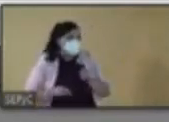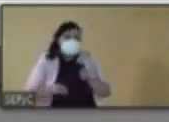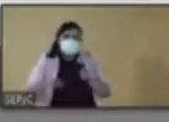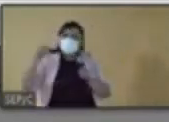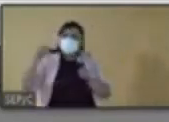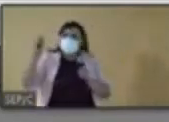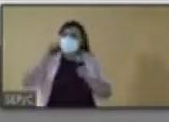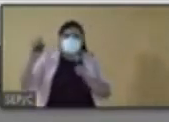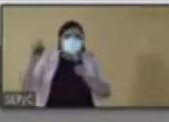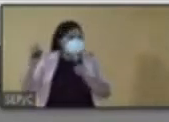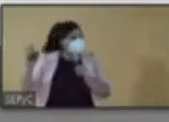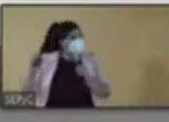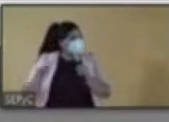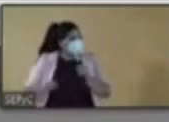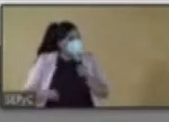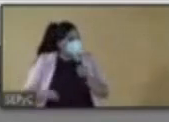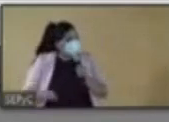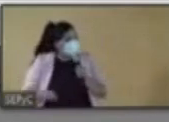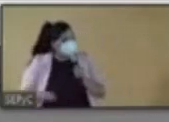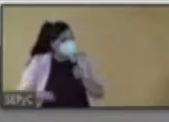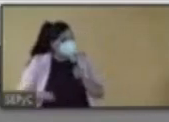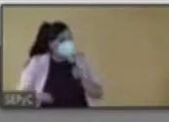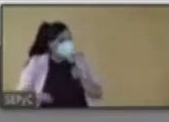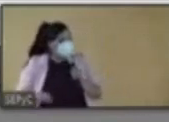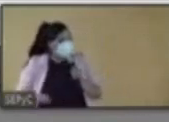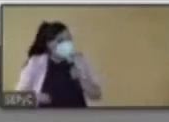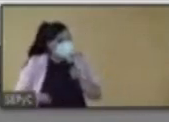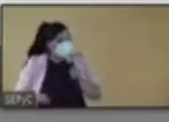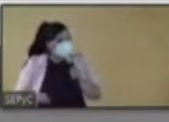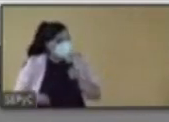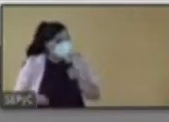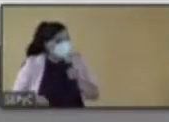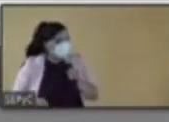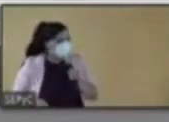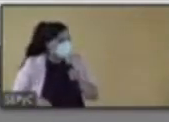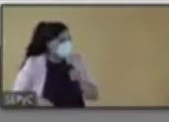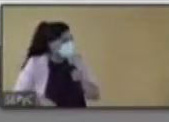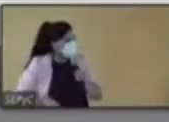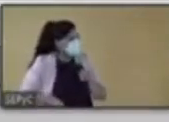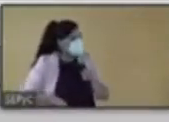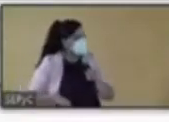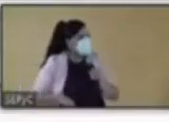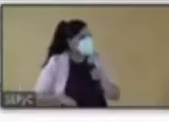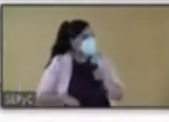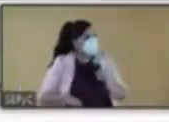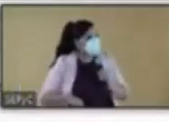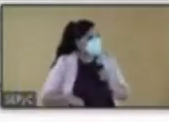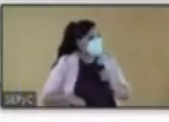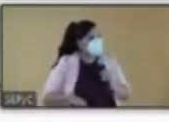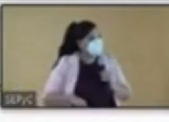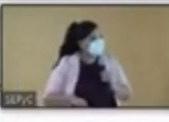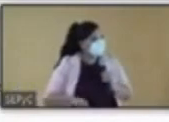Digamos que esta declaración está correctamente completada, por lo tanto vamos a continuar con el proceso de firma.